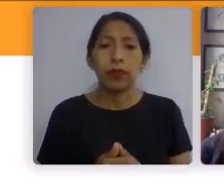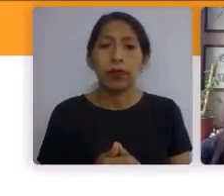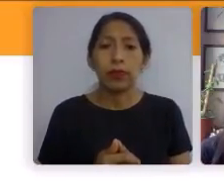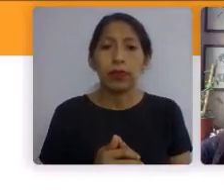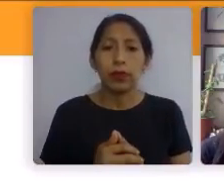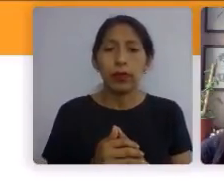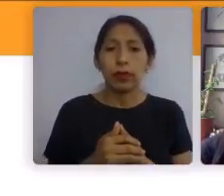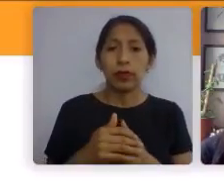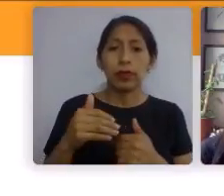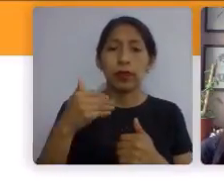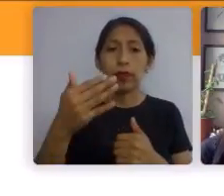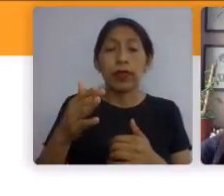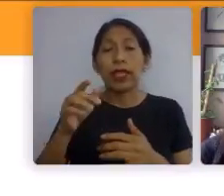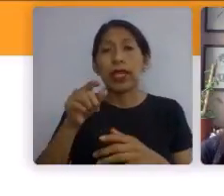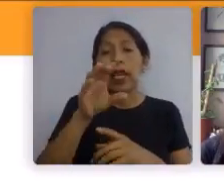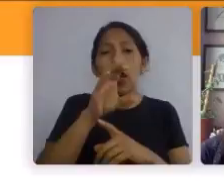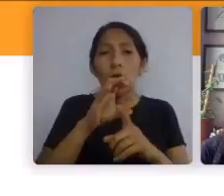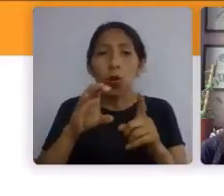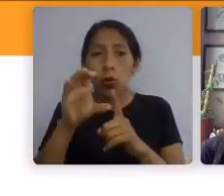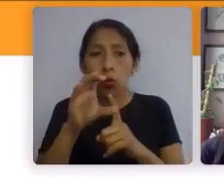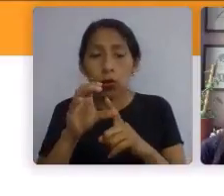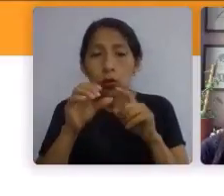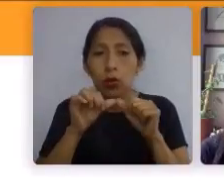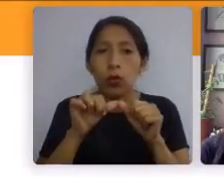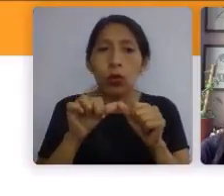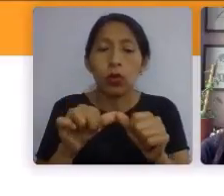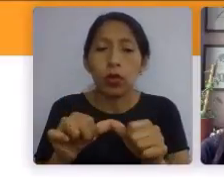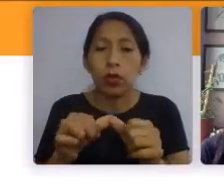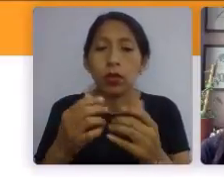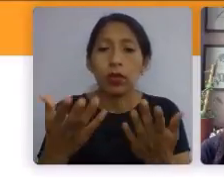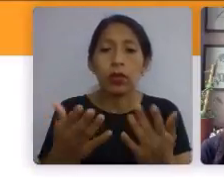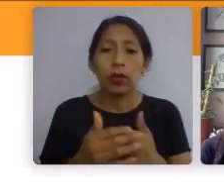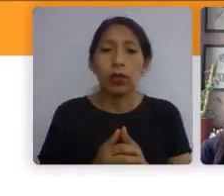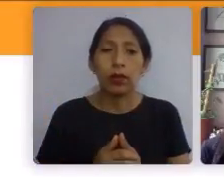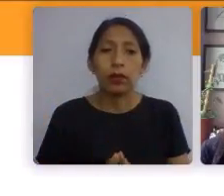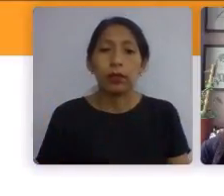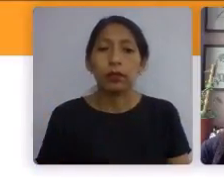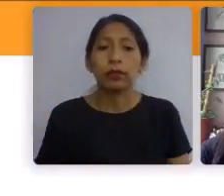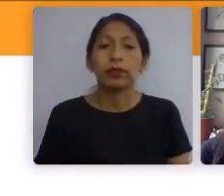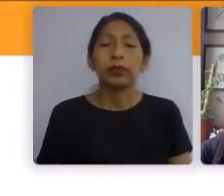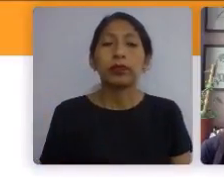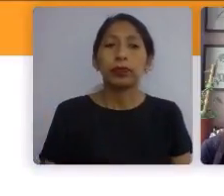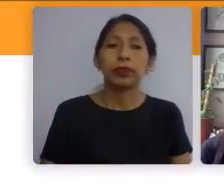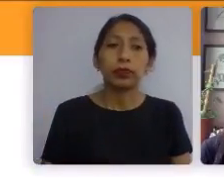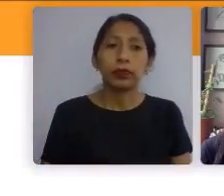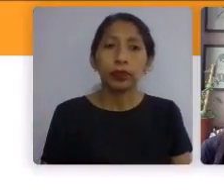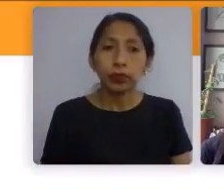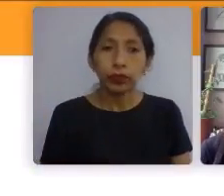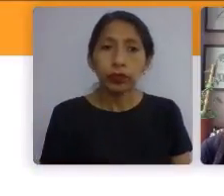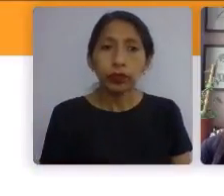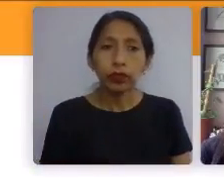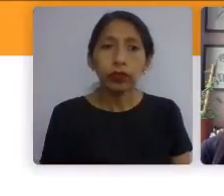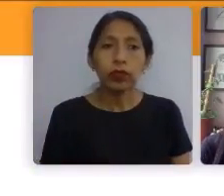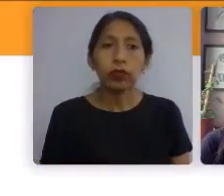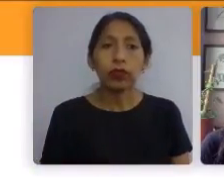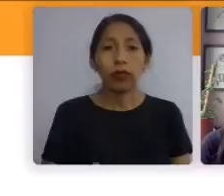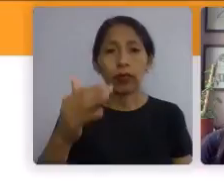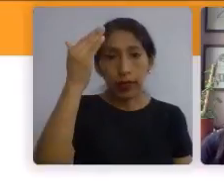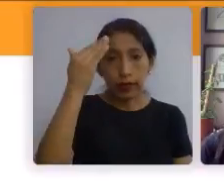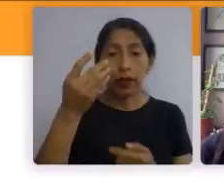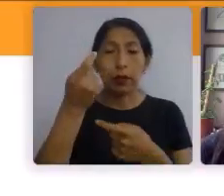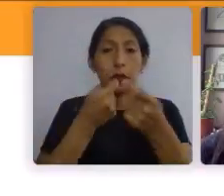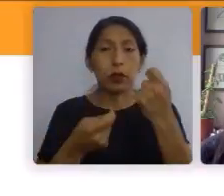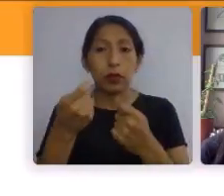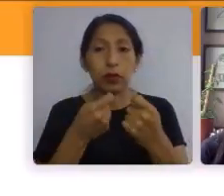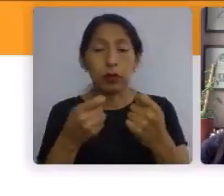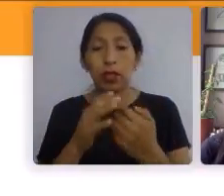en lo que es el turismo cultural y el de naturaleza y aventura, porque justamente sabemos que este mercado busca mucho